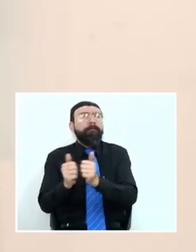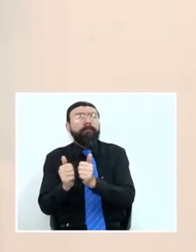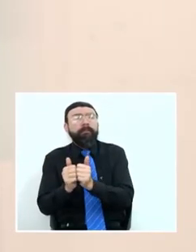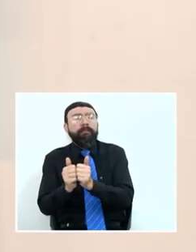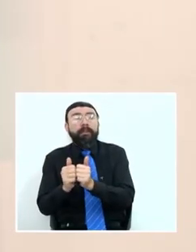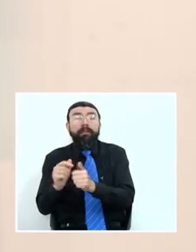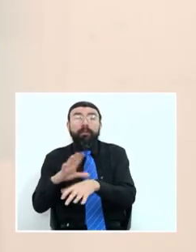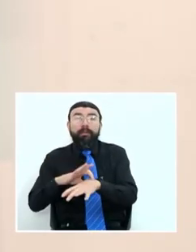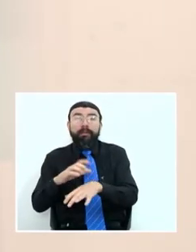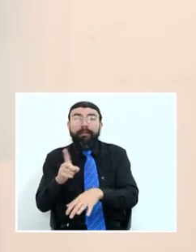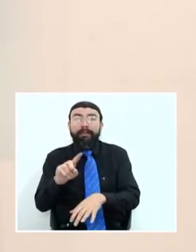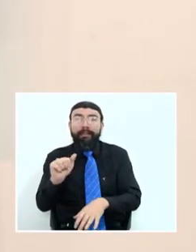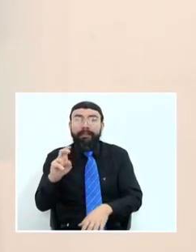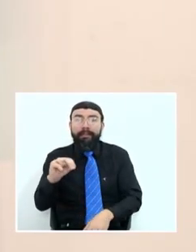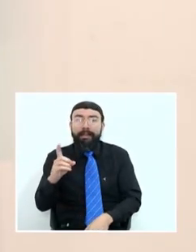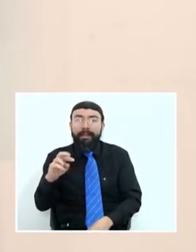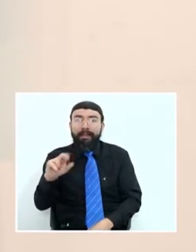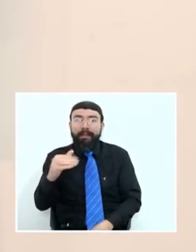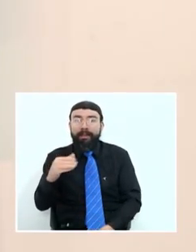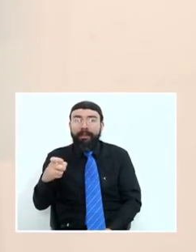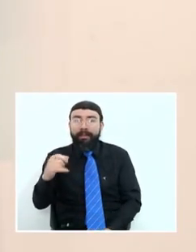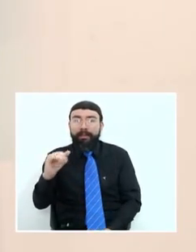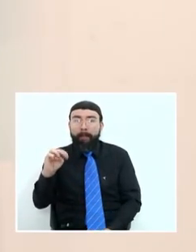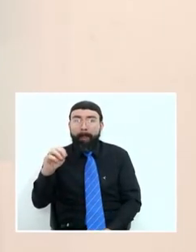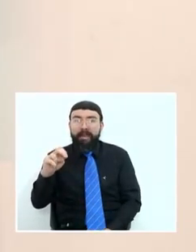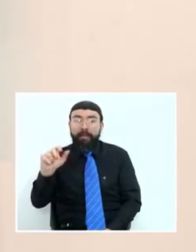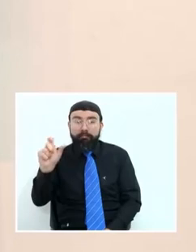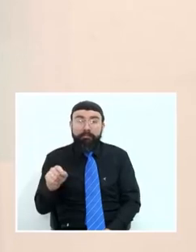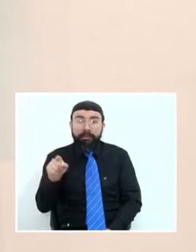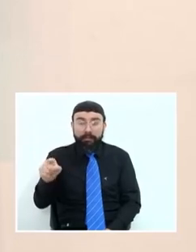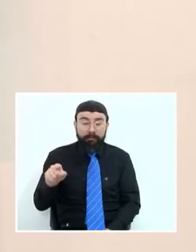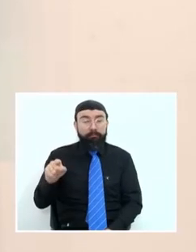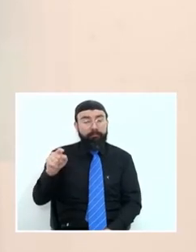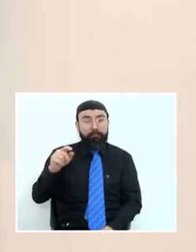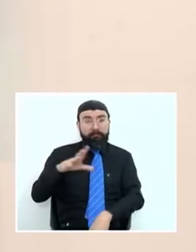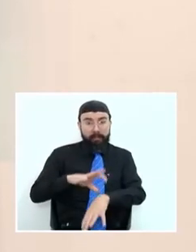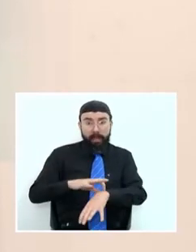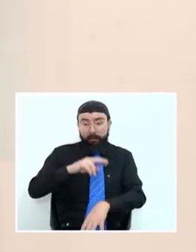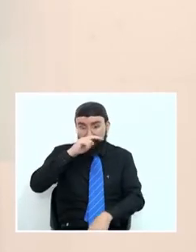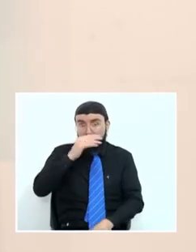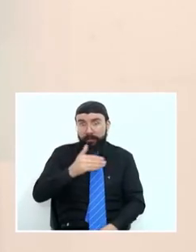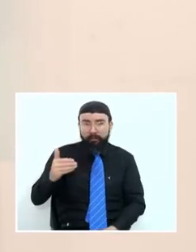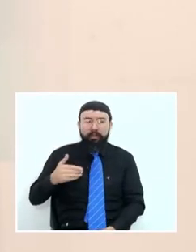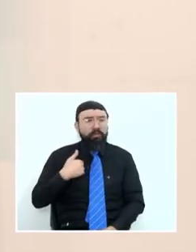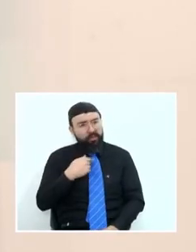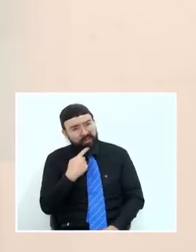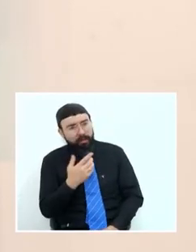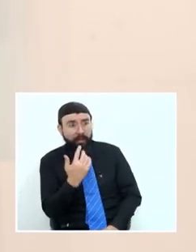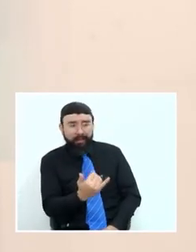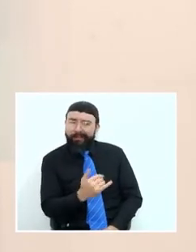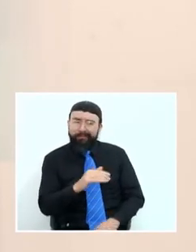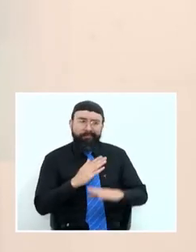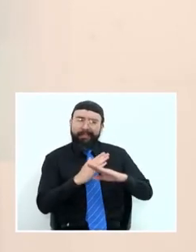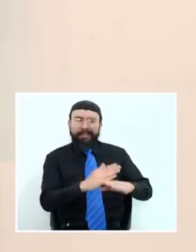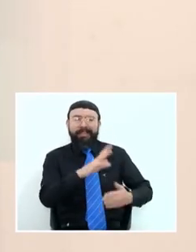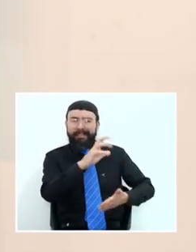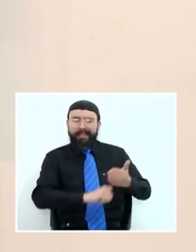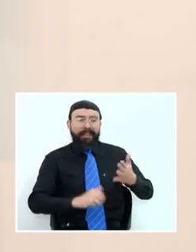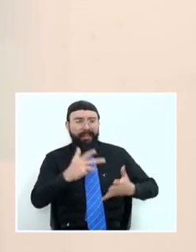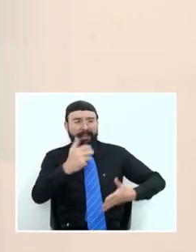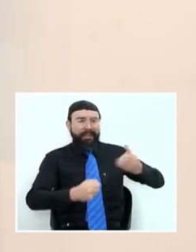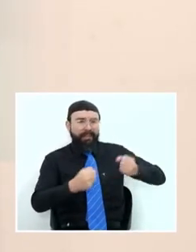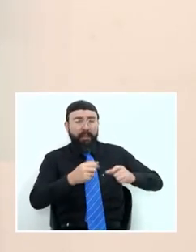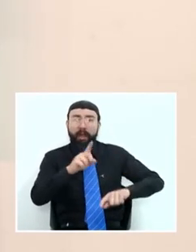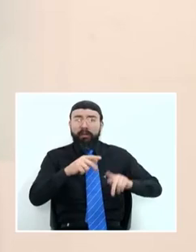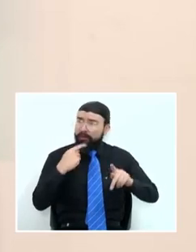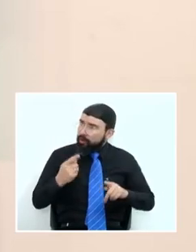Jimena, que es pediatra, y ella a veces me dice, yo a veces le voy a quitar a los pacientes la leche y la gente se escandaliza. Pero es